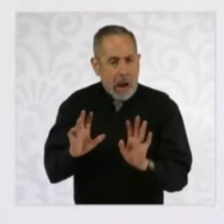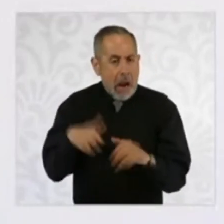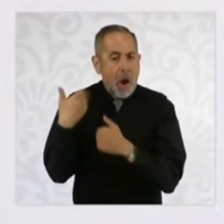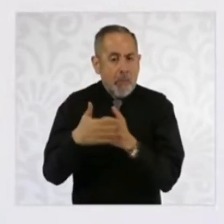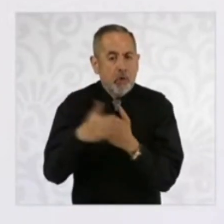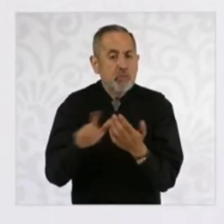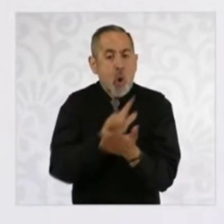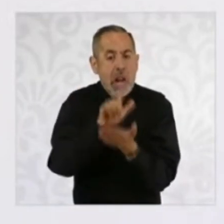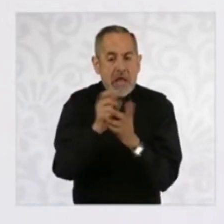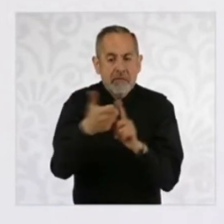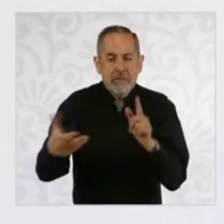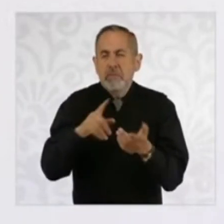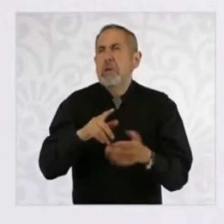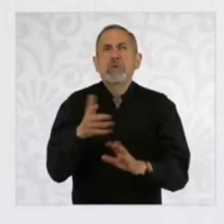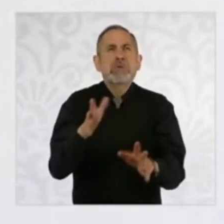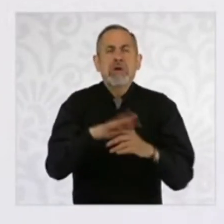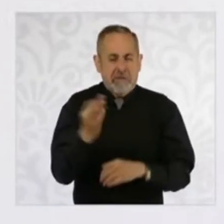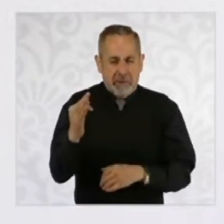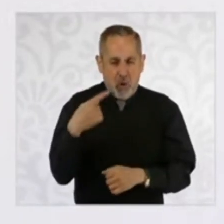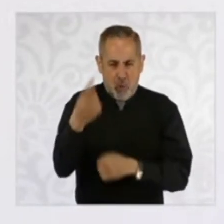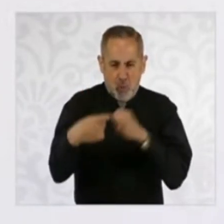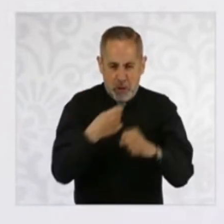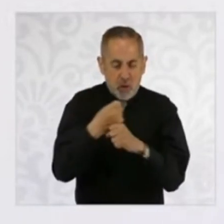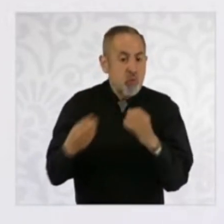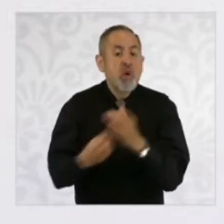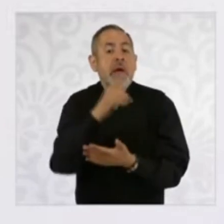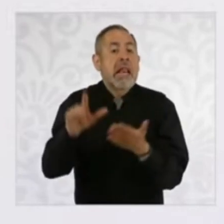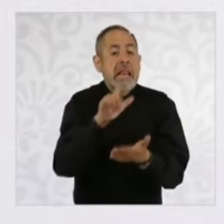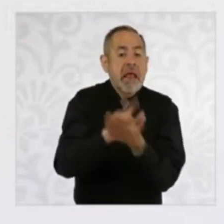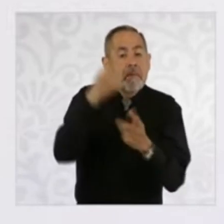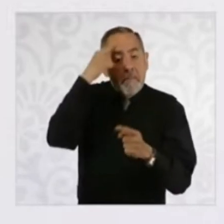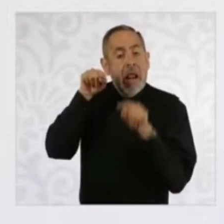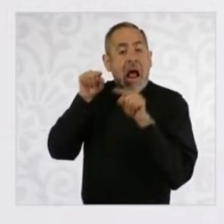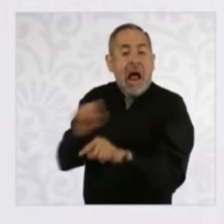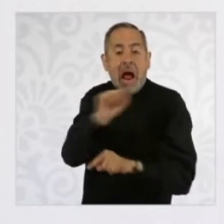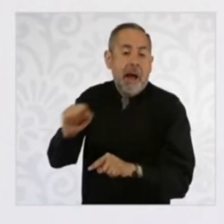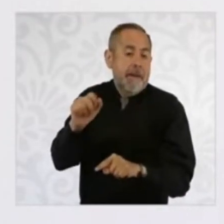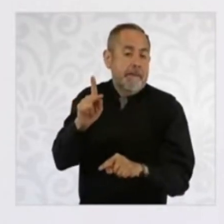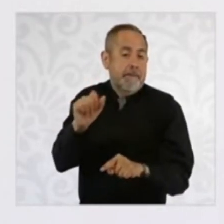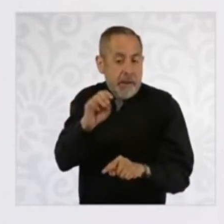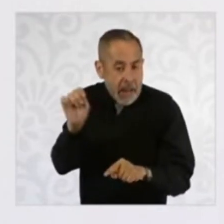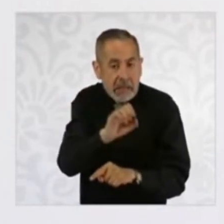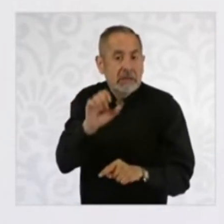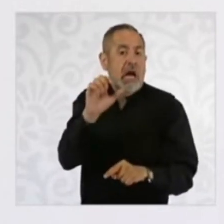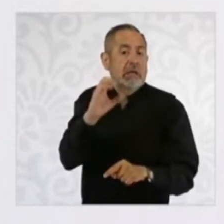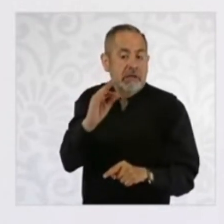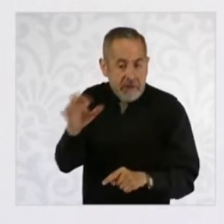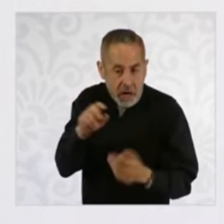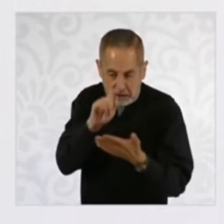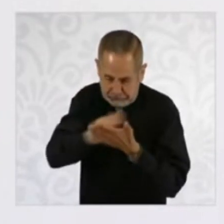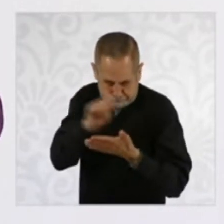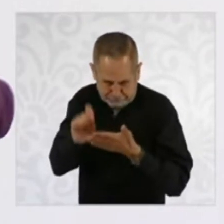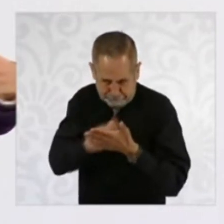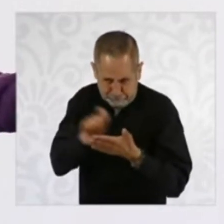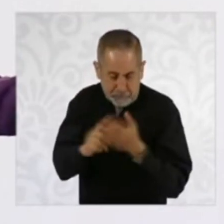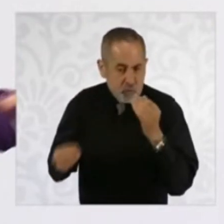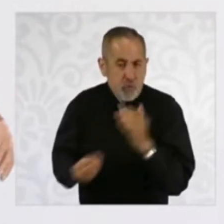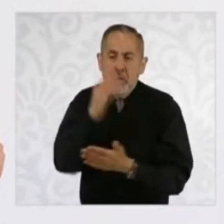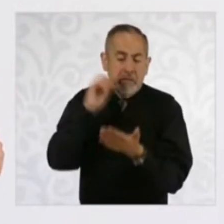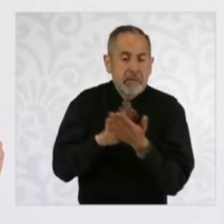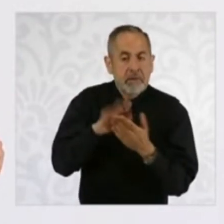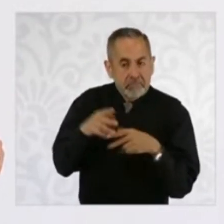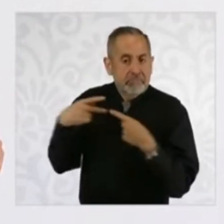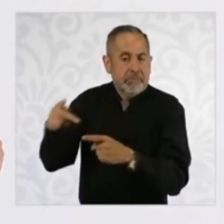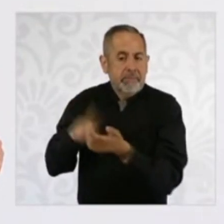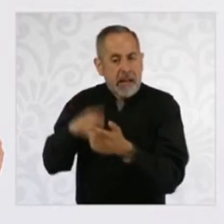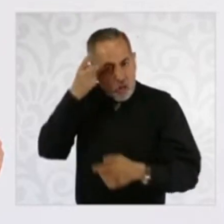presentar alrededor de febrero del próximo año, se están trabajando, porque es como creció Pemex después